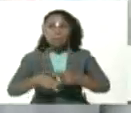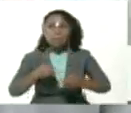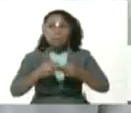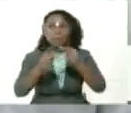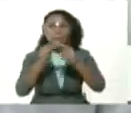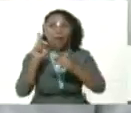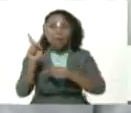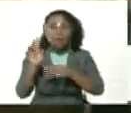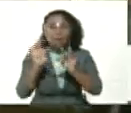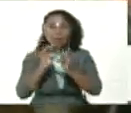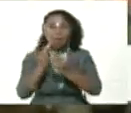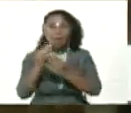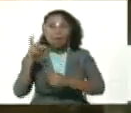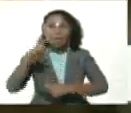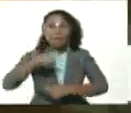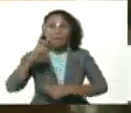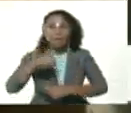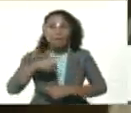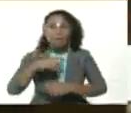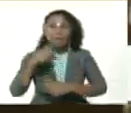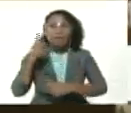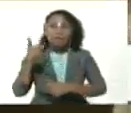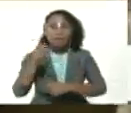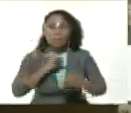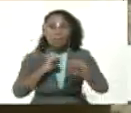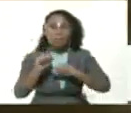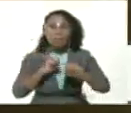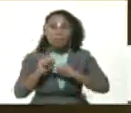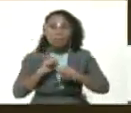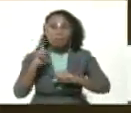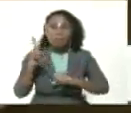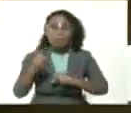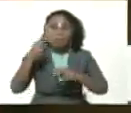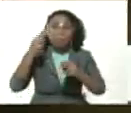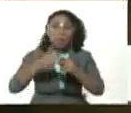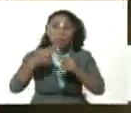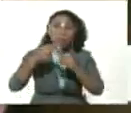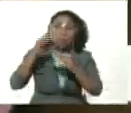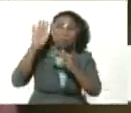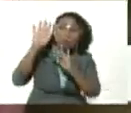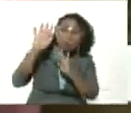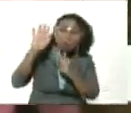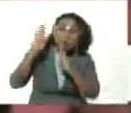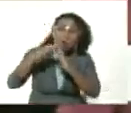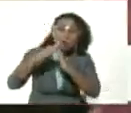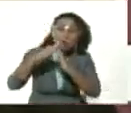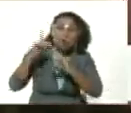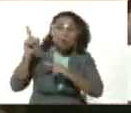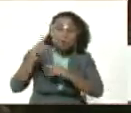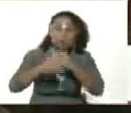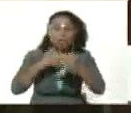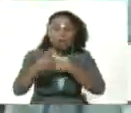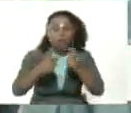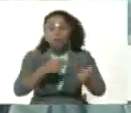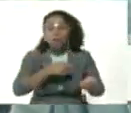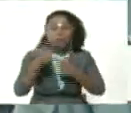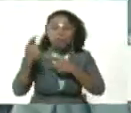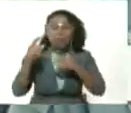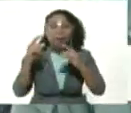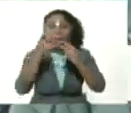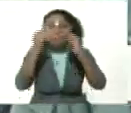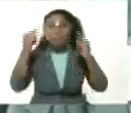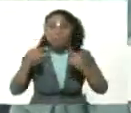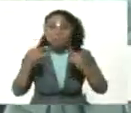aquellas familias que requieran ser movilizadas por ser riesgo el sitio donde tienen su vivienda, están siendo llevadas a refugios